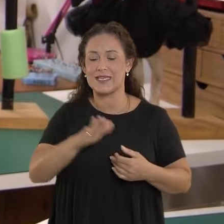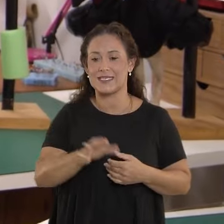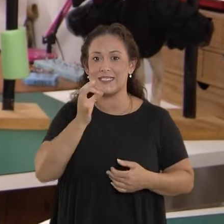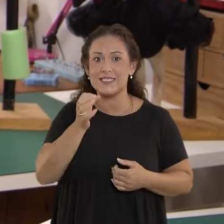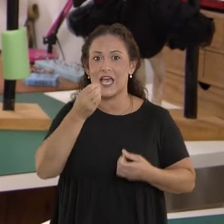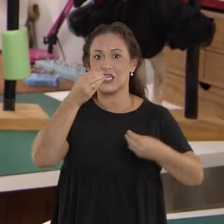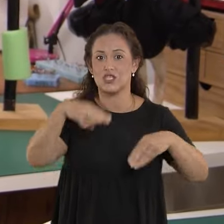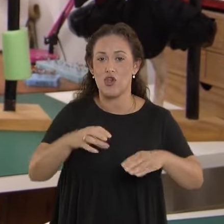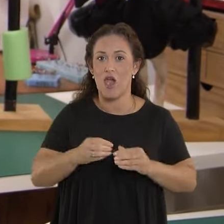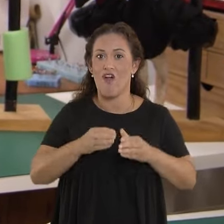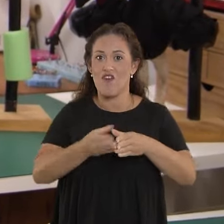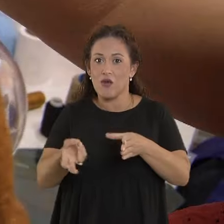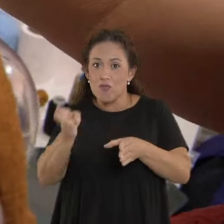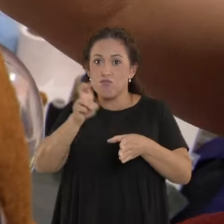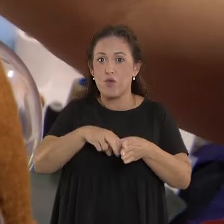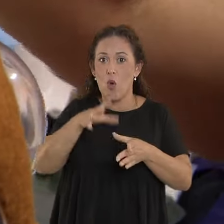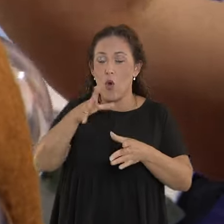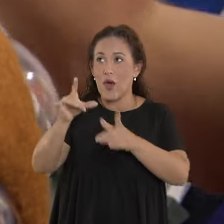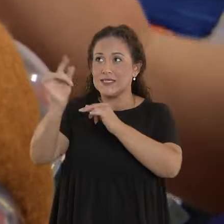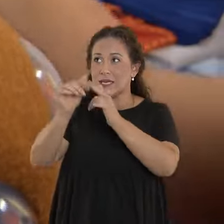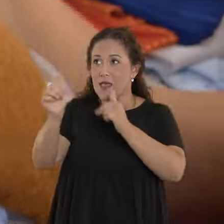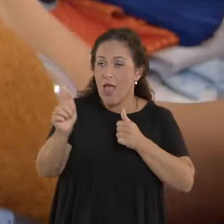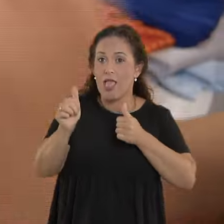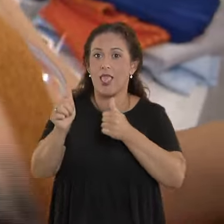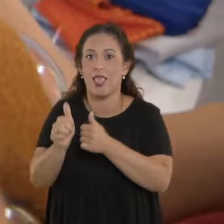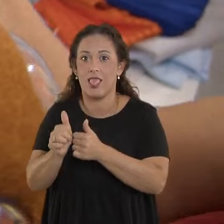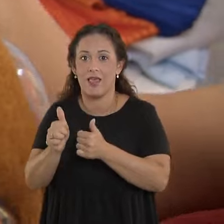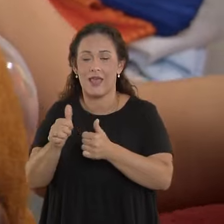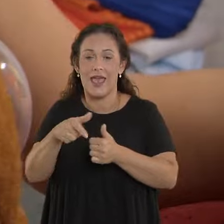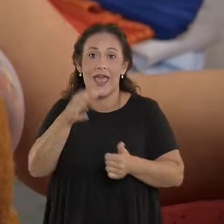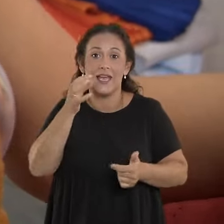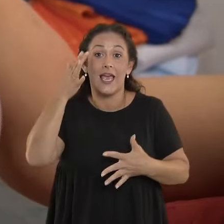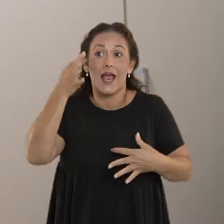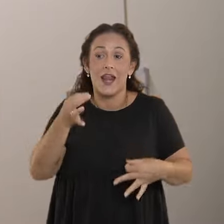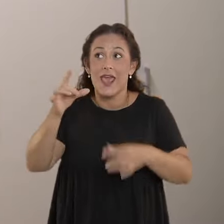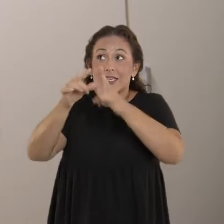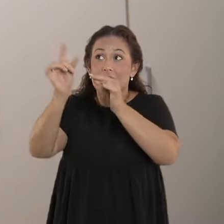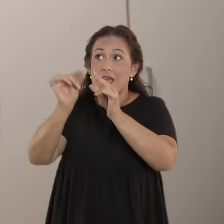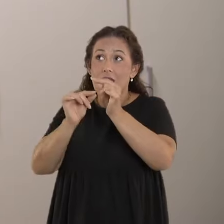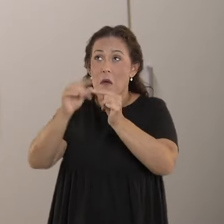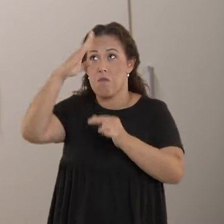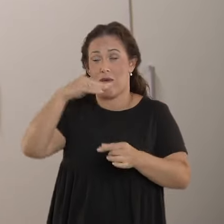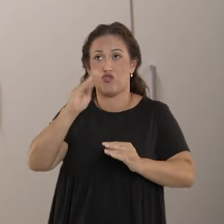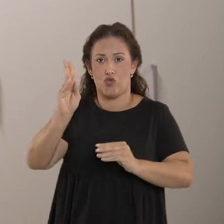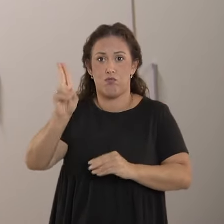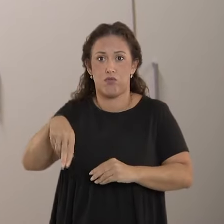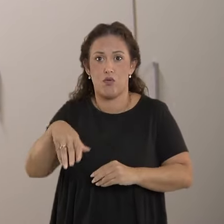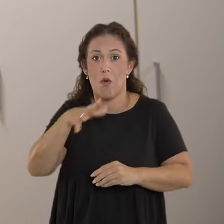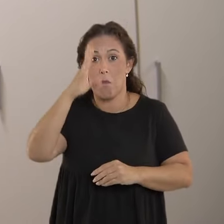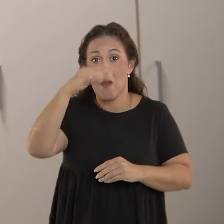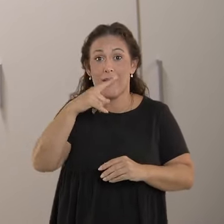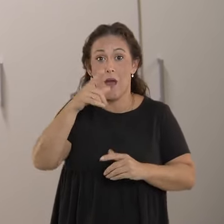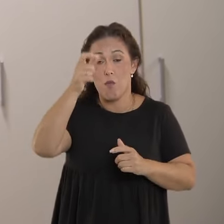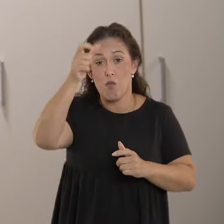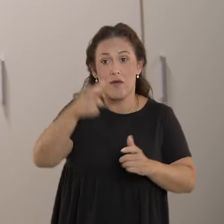niña que se embarca en un cayuco siguiendo una estrella que entiende que es su papá, que salió de su poblado hace